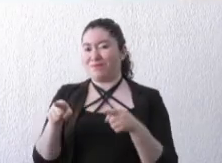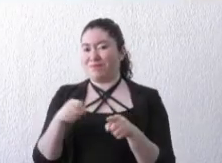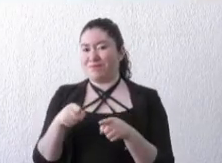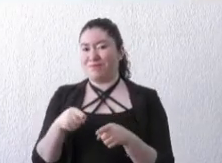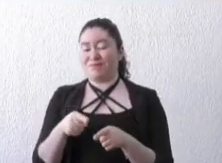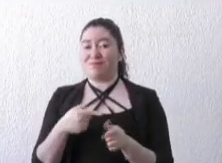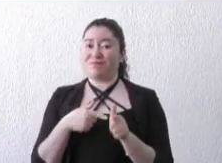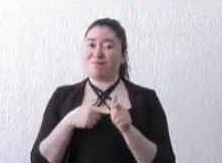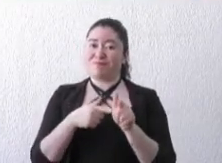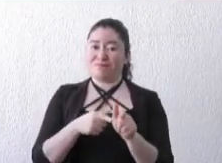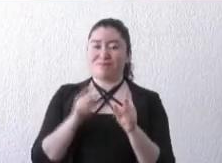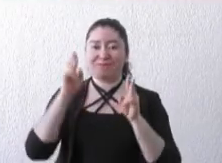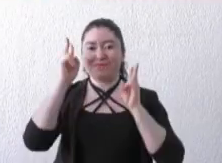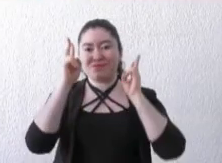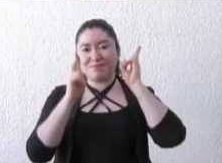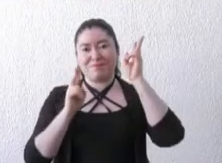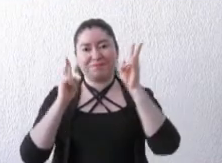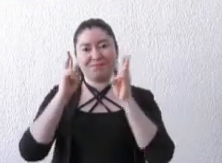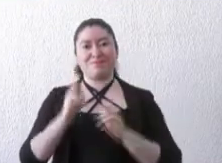Continuamos con el recorrido.